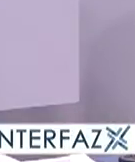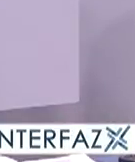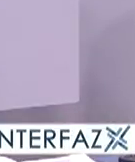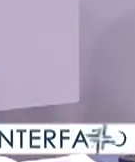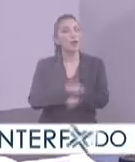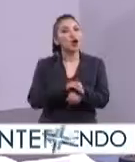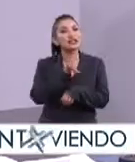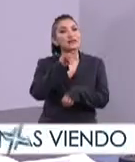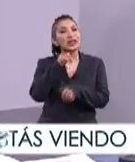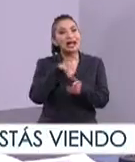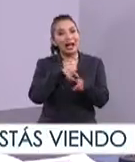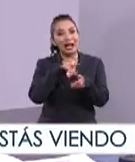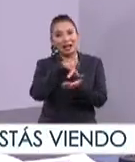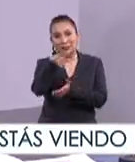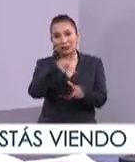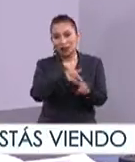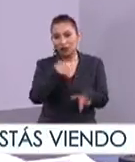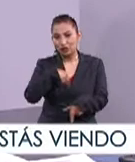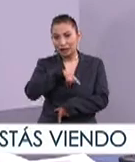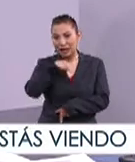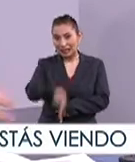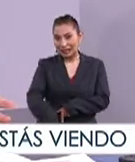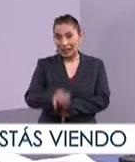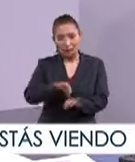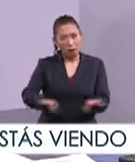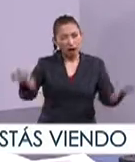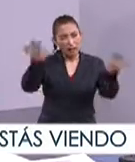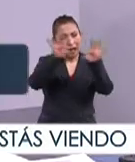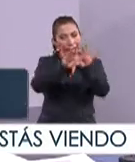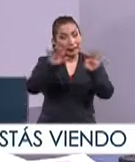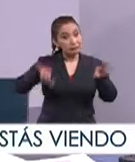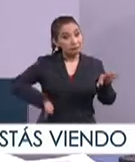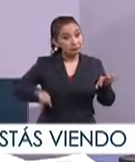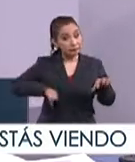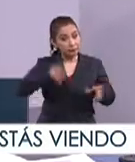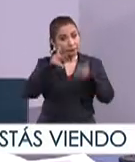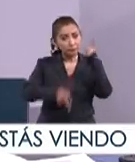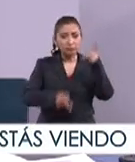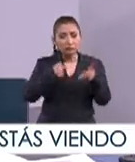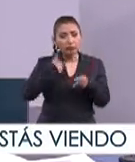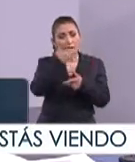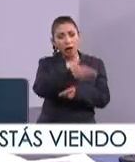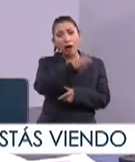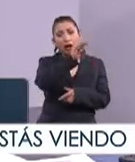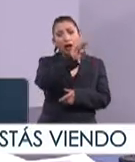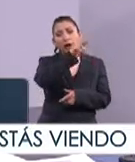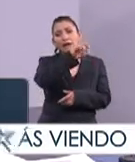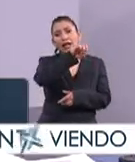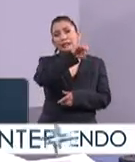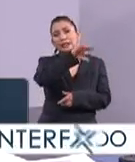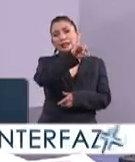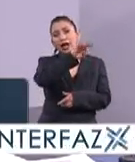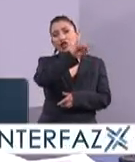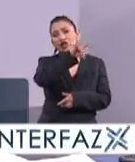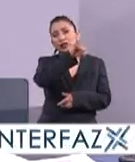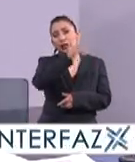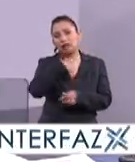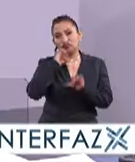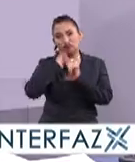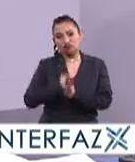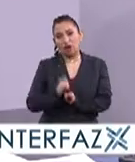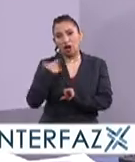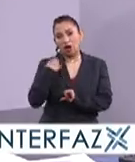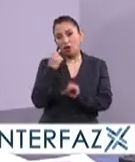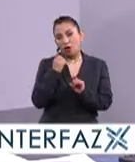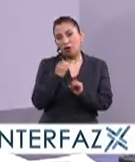Amigos de Interfaz, gracias por continuar con nosotros en esta importante e interesante charla. Estamos platicando con Francesca Fontanini, ella es oficial regional de